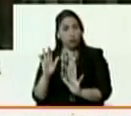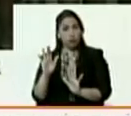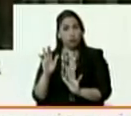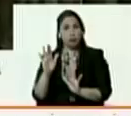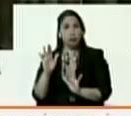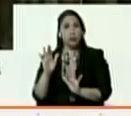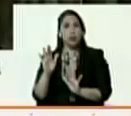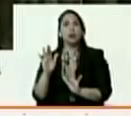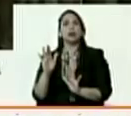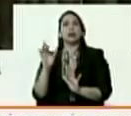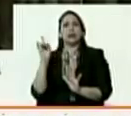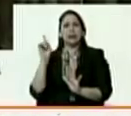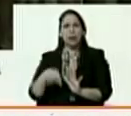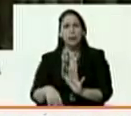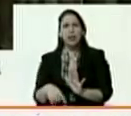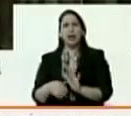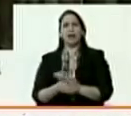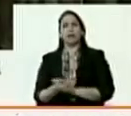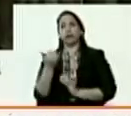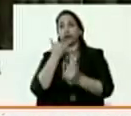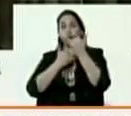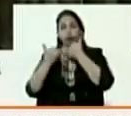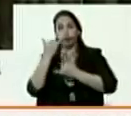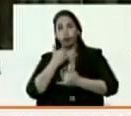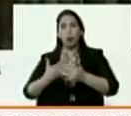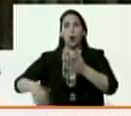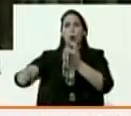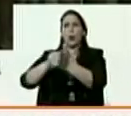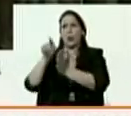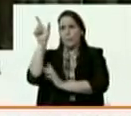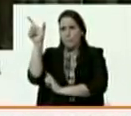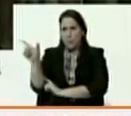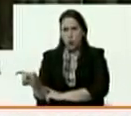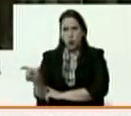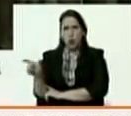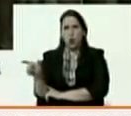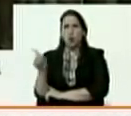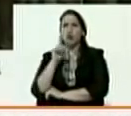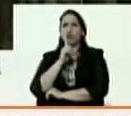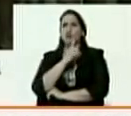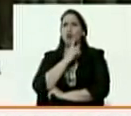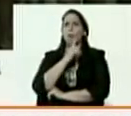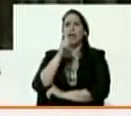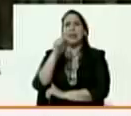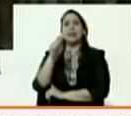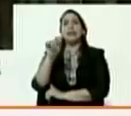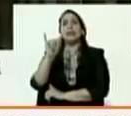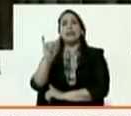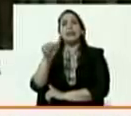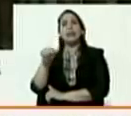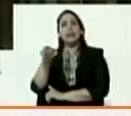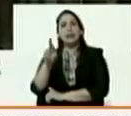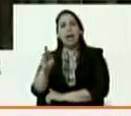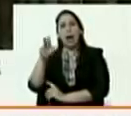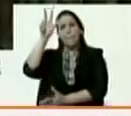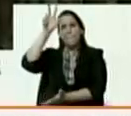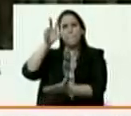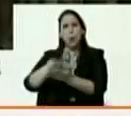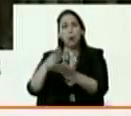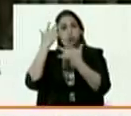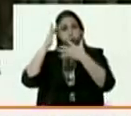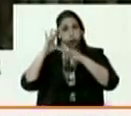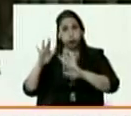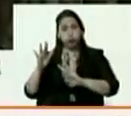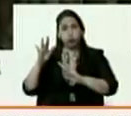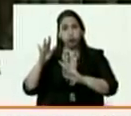fraudulenta reincorporación de este adefesio denominado TIAR y avalando una posible acción